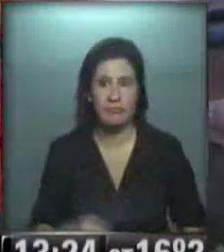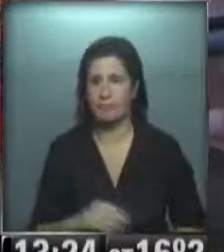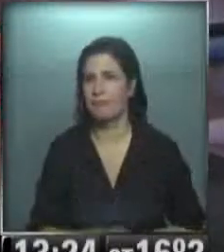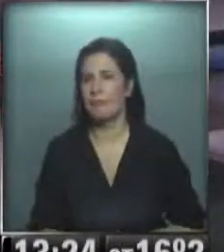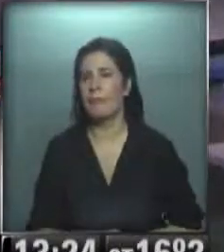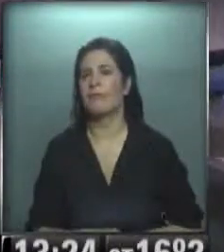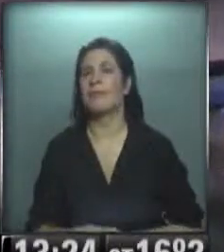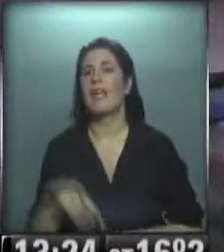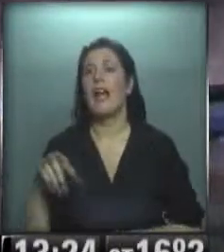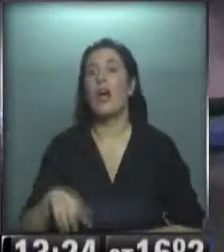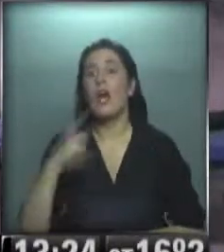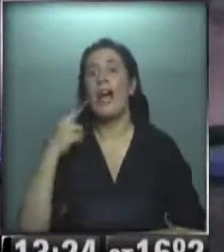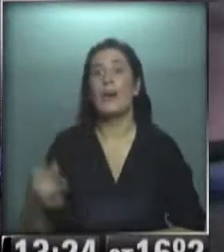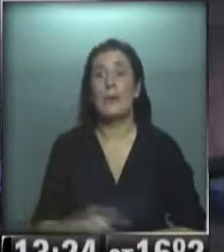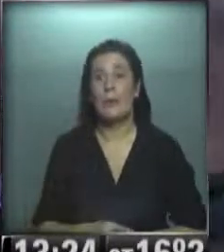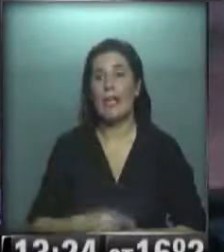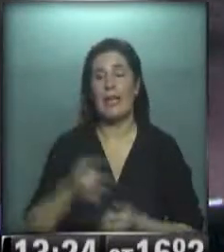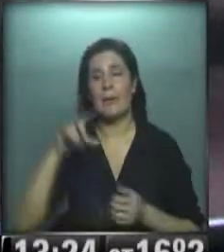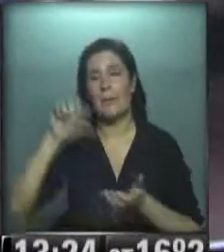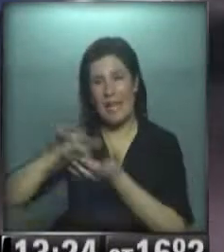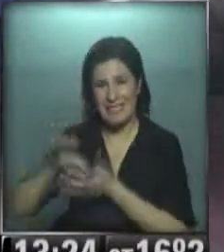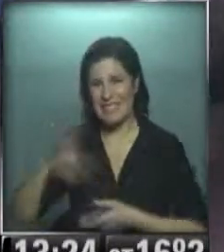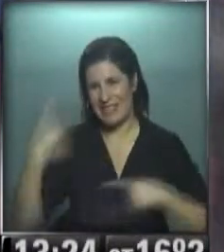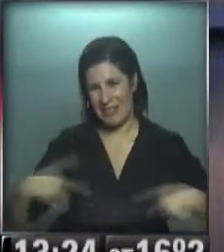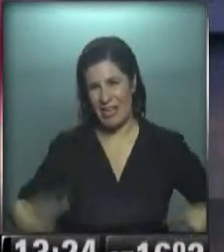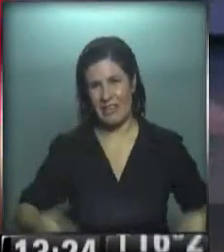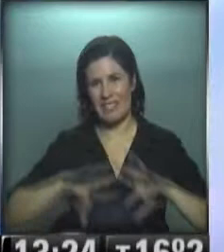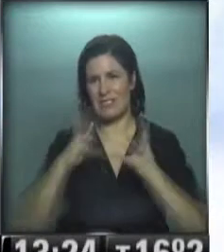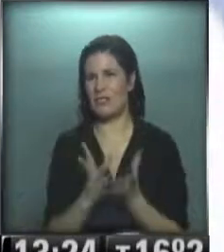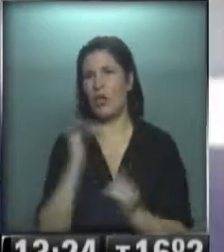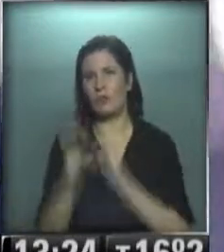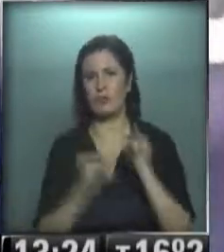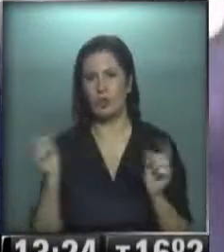Vamos ahora a Medio Oriente y también a Brasil con más noticias del mundo.